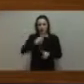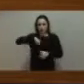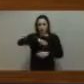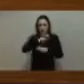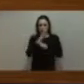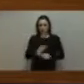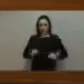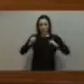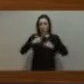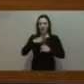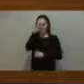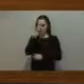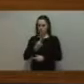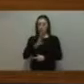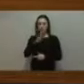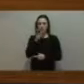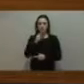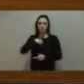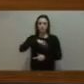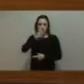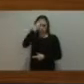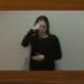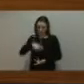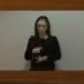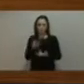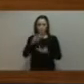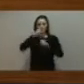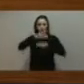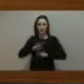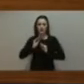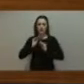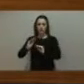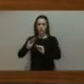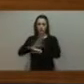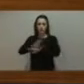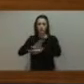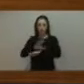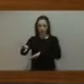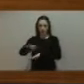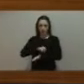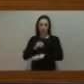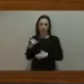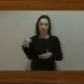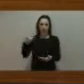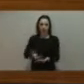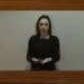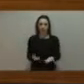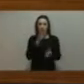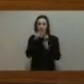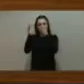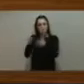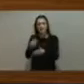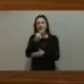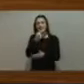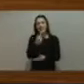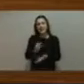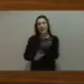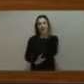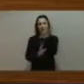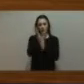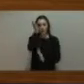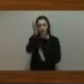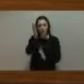o menos sabemos de su historia al frente de esta consejería. Usted ha hablado de la incineradora y lo ha